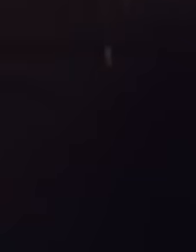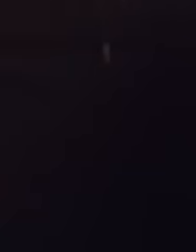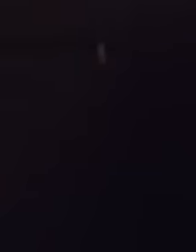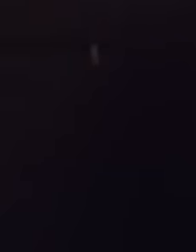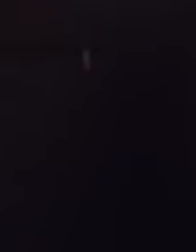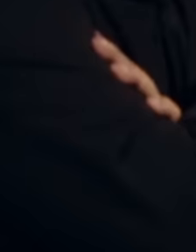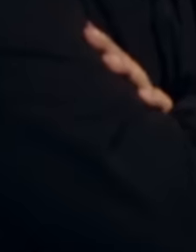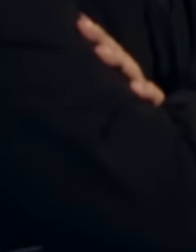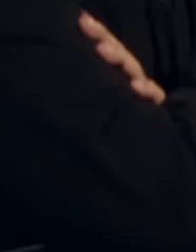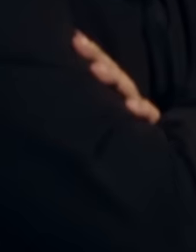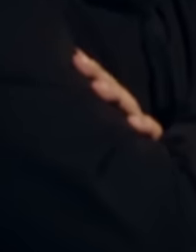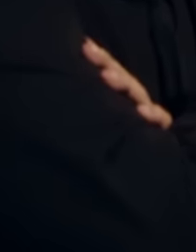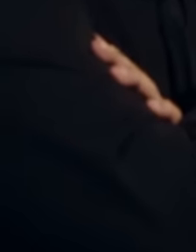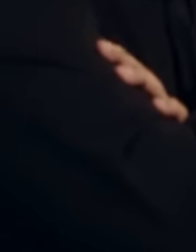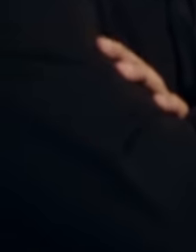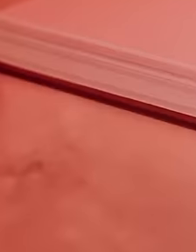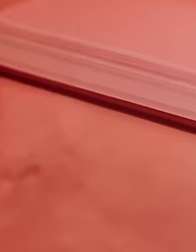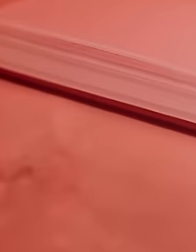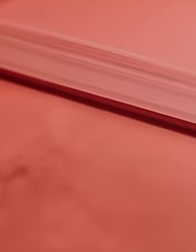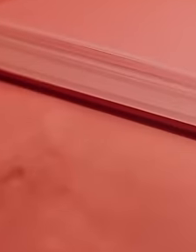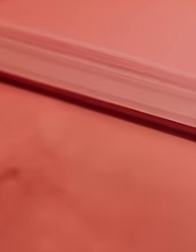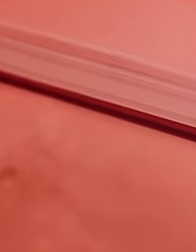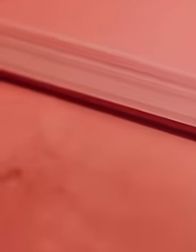Bailando solo en la